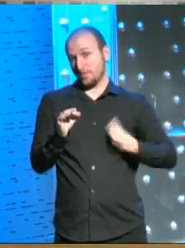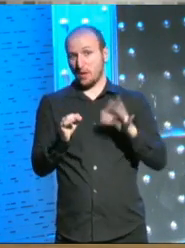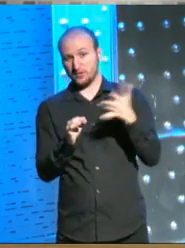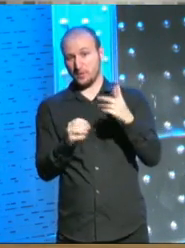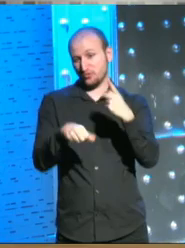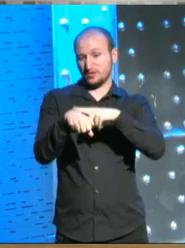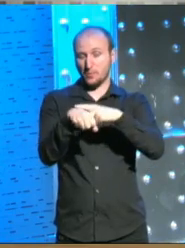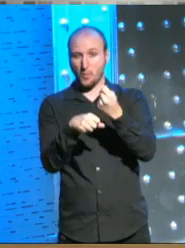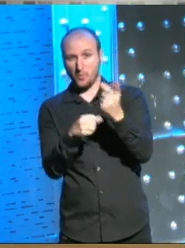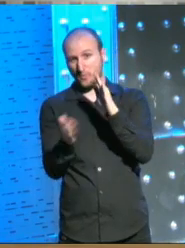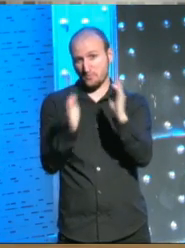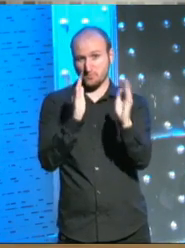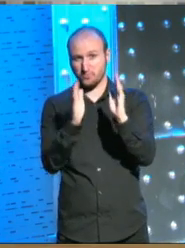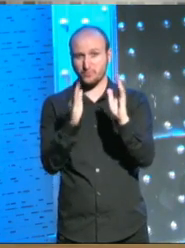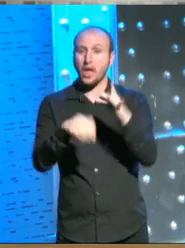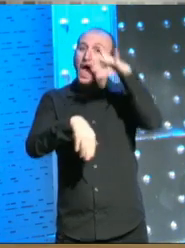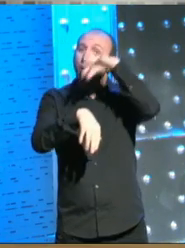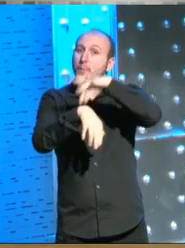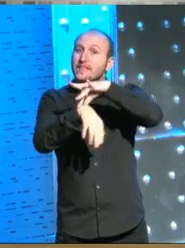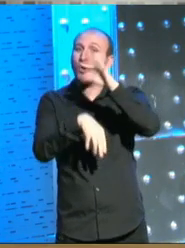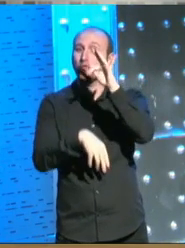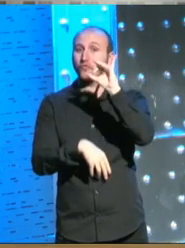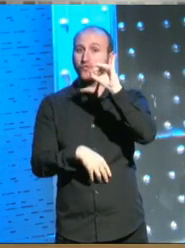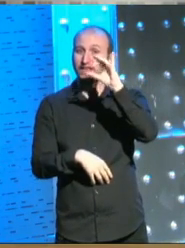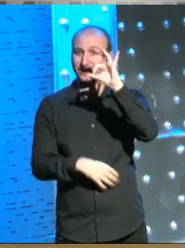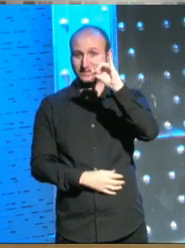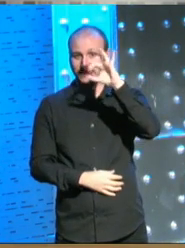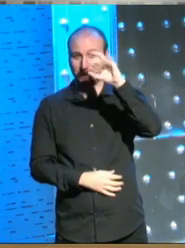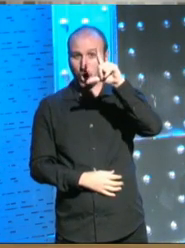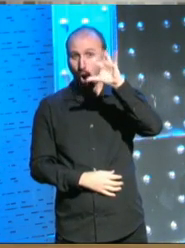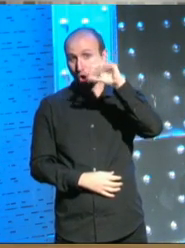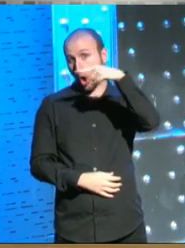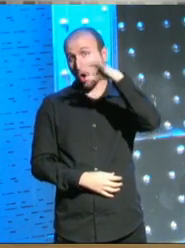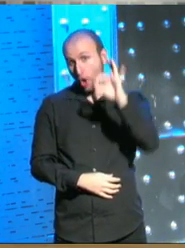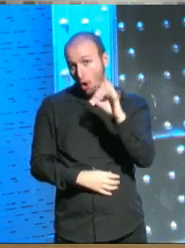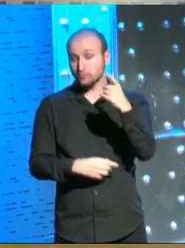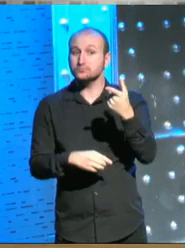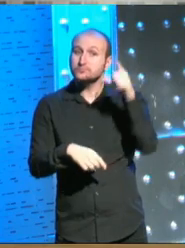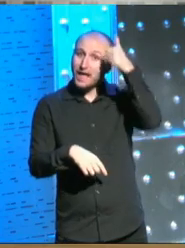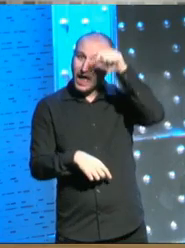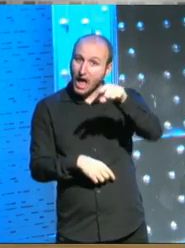tiempo, un médico y fisiólogo, Etienne Jules Marey,